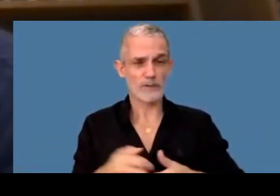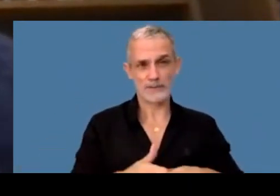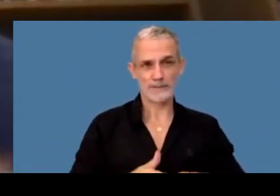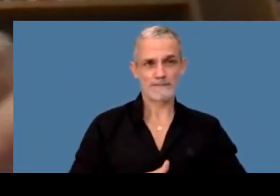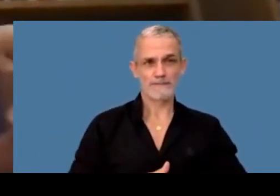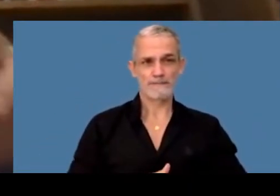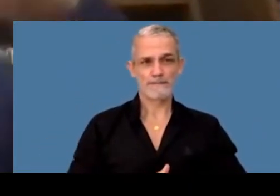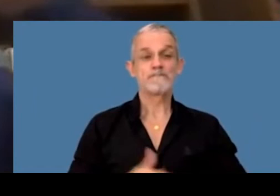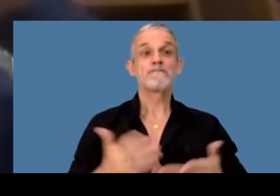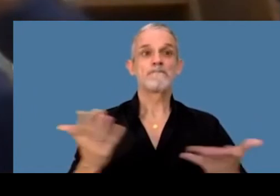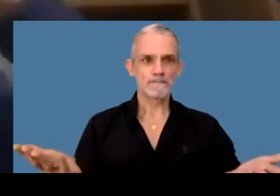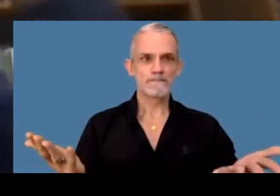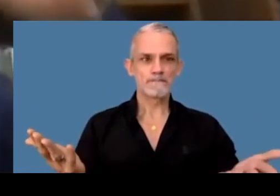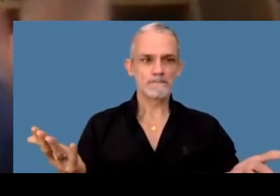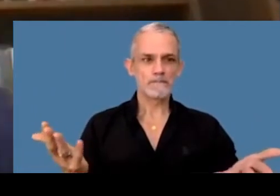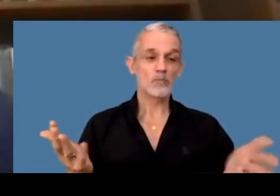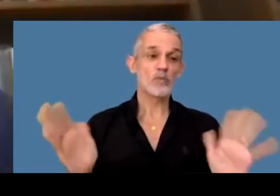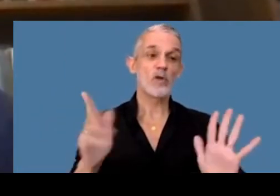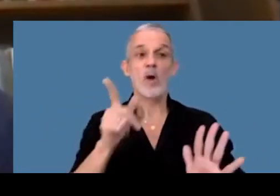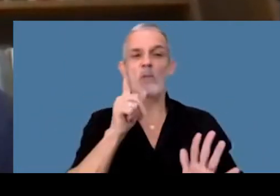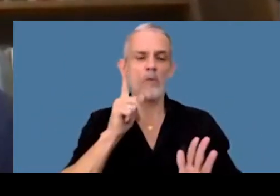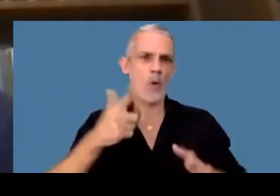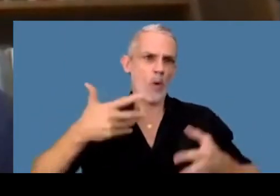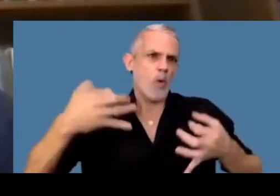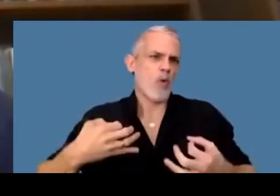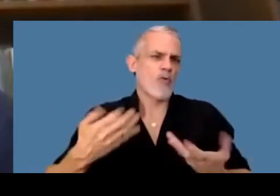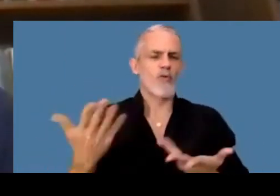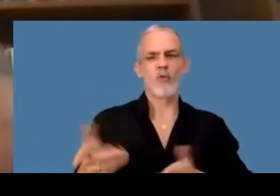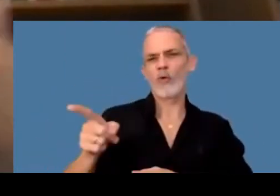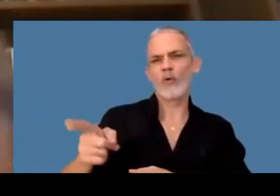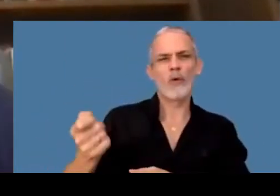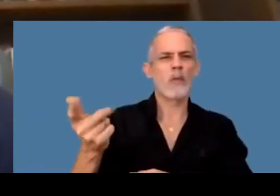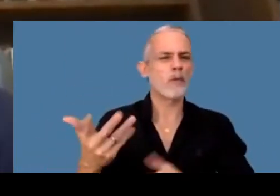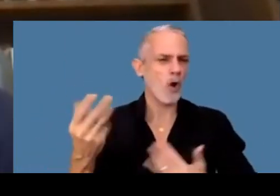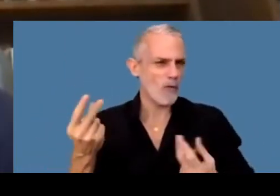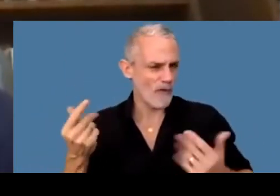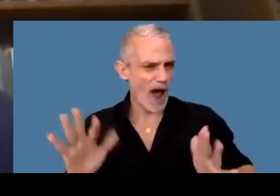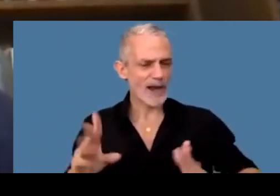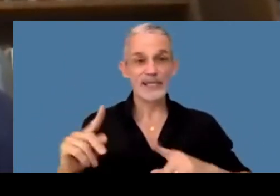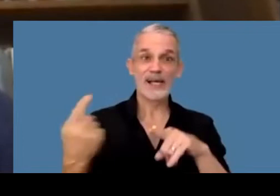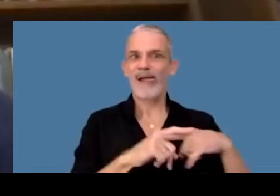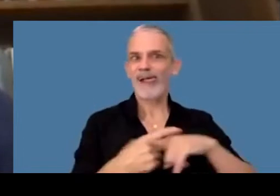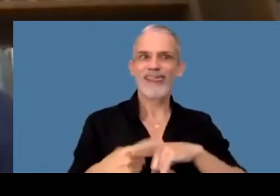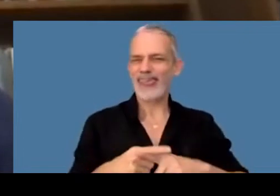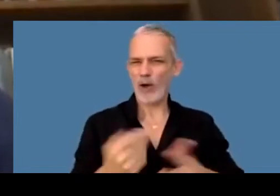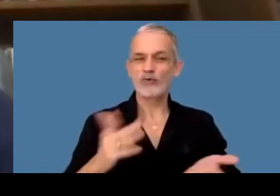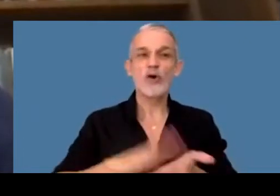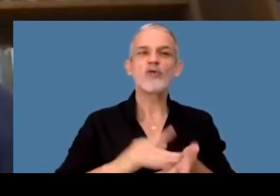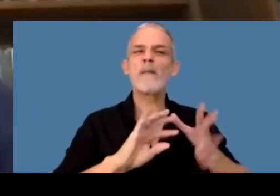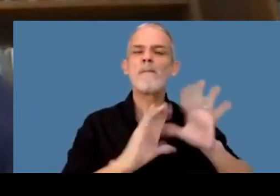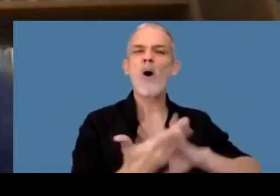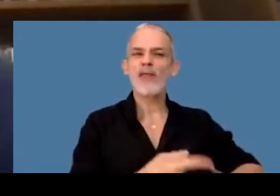¿No? Entonces, con supuestos purismos, y acá viene la discusión de fondo en torno al modelo